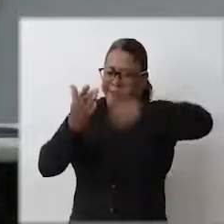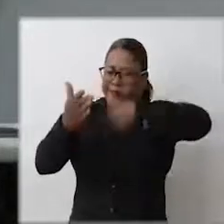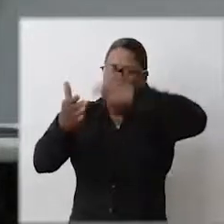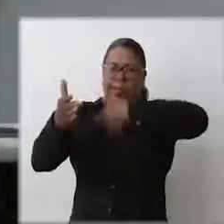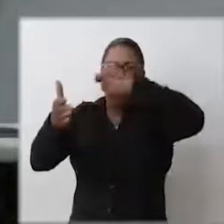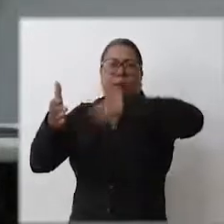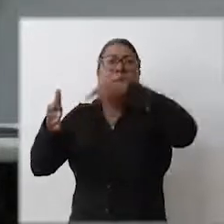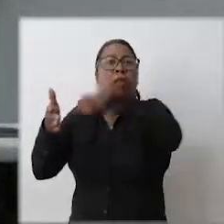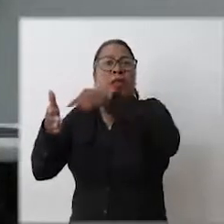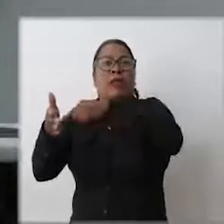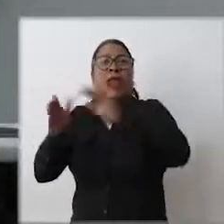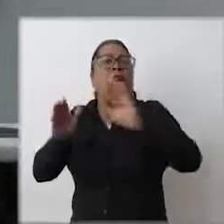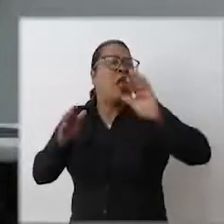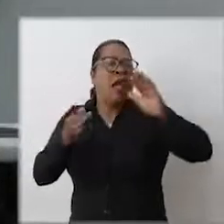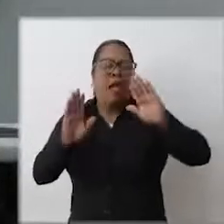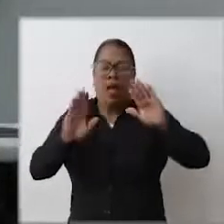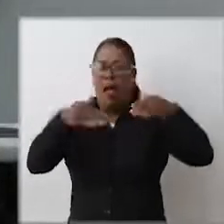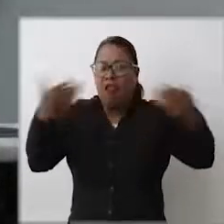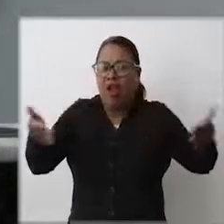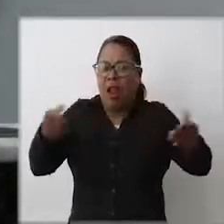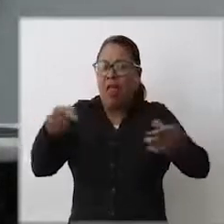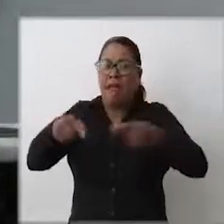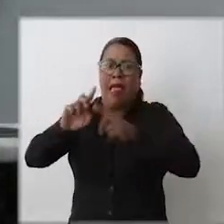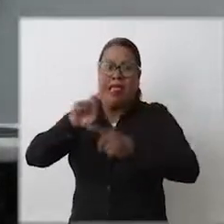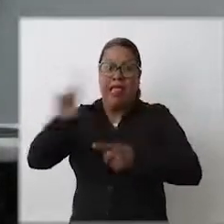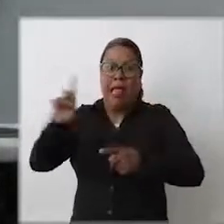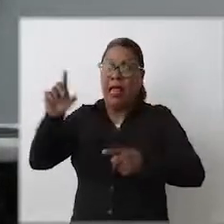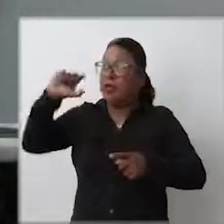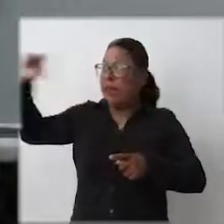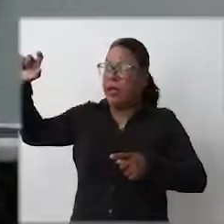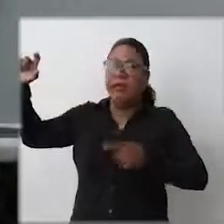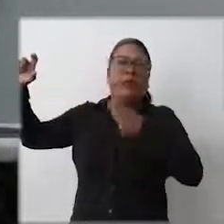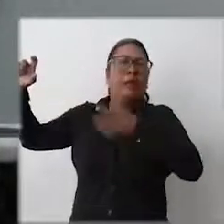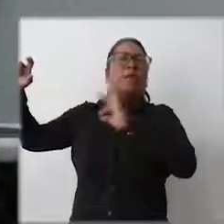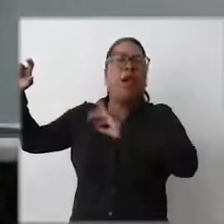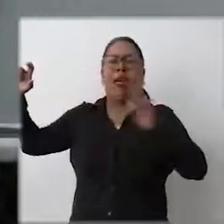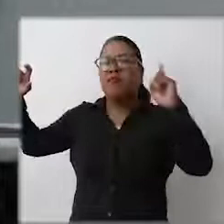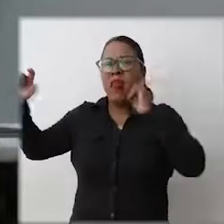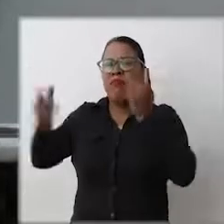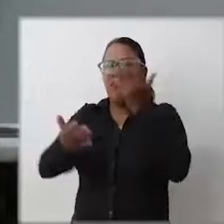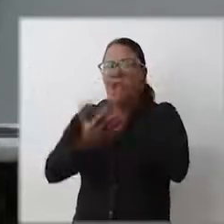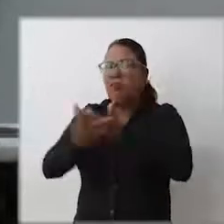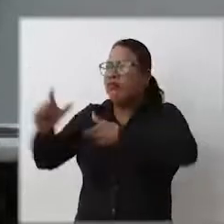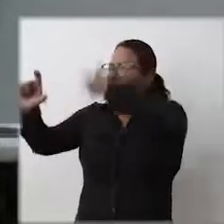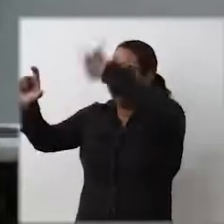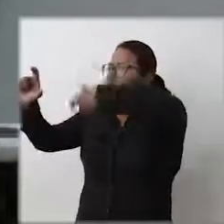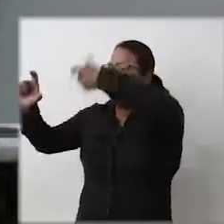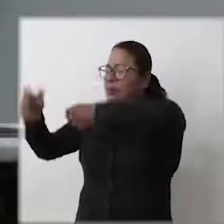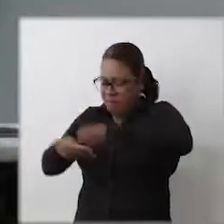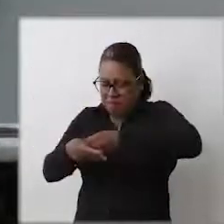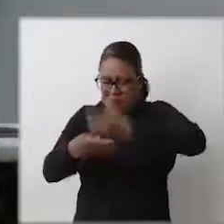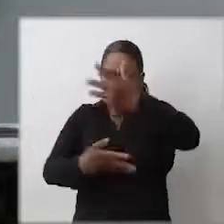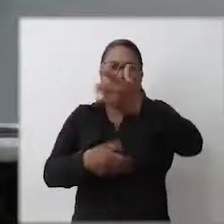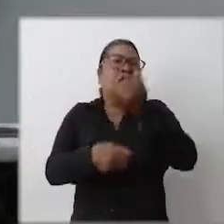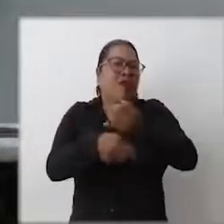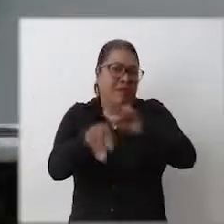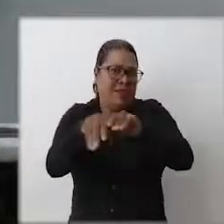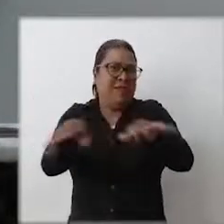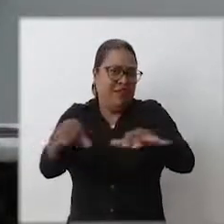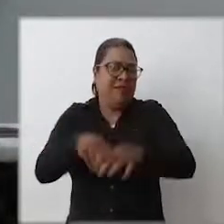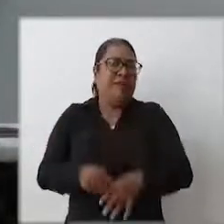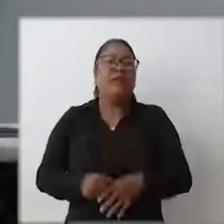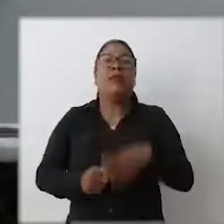realizar. Las placas se habrán de colocar bajo la supervisión del INAH también, quien avaló